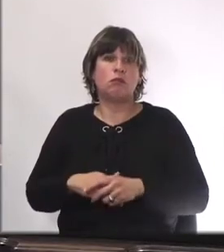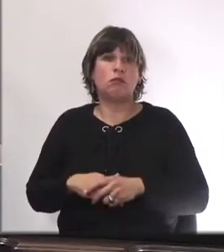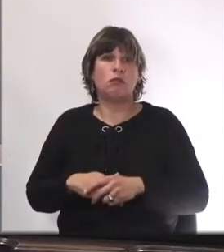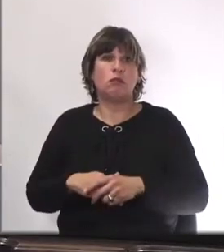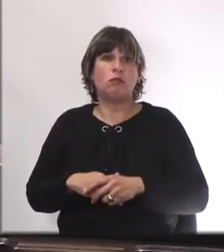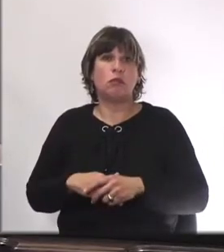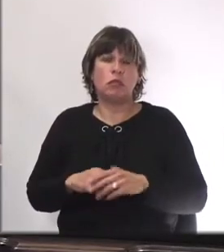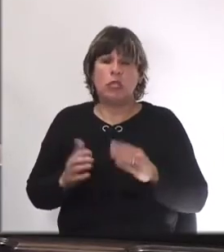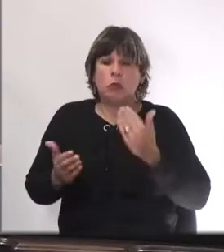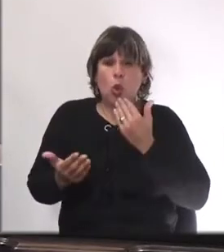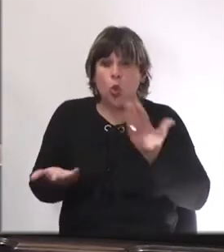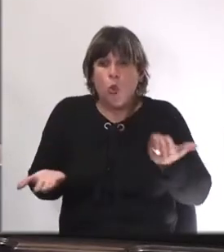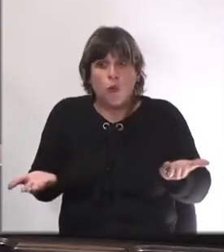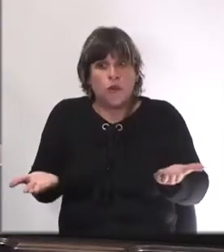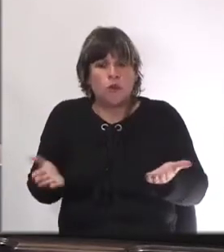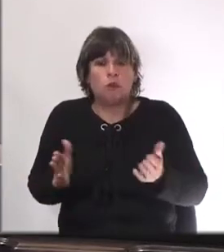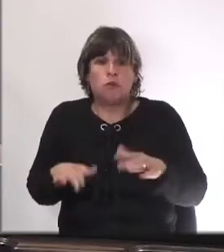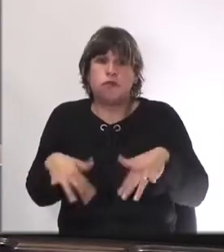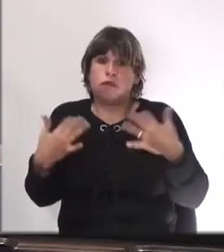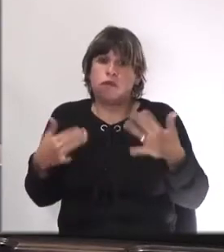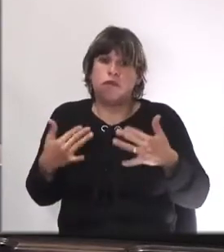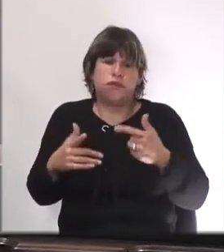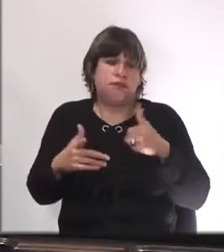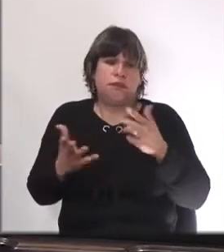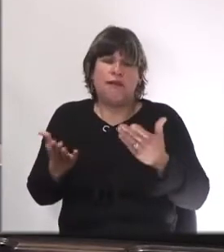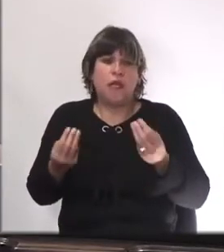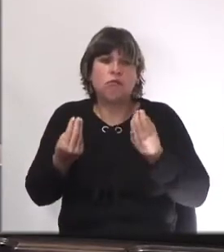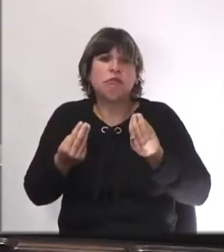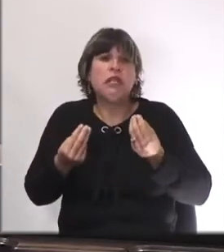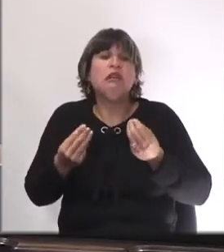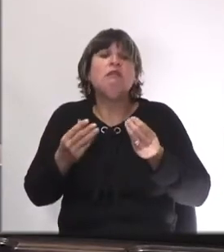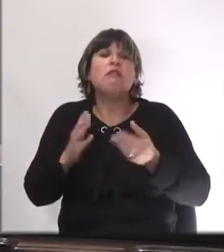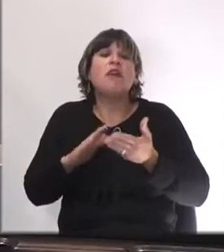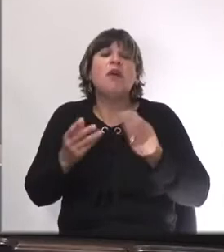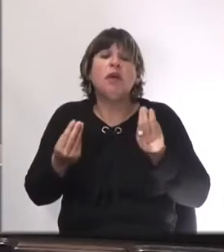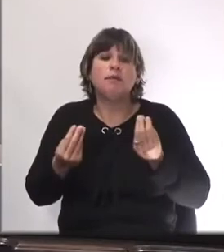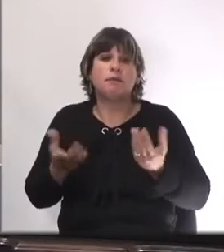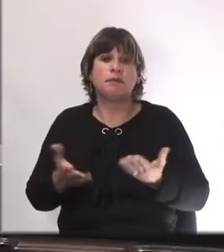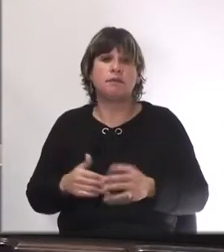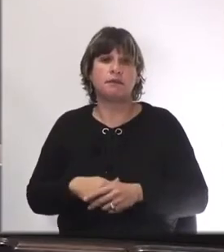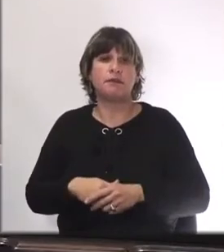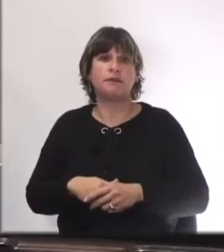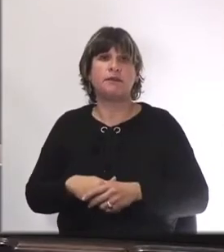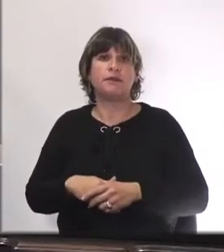una gran duda, una gran agujero negro de qué es lo que va a suceder.